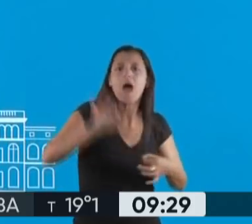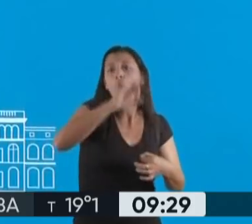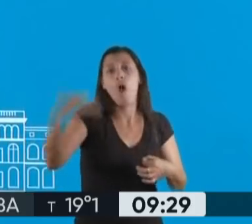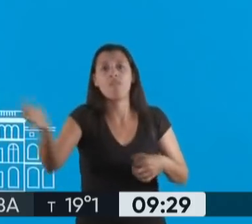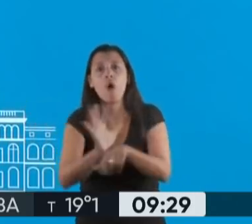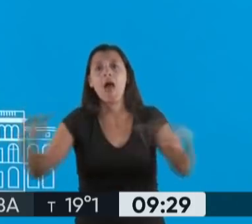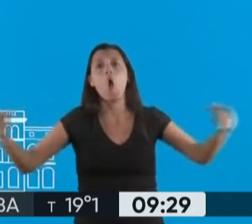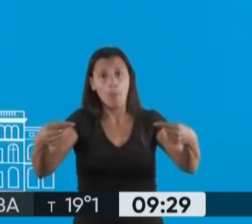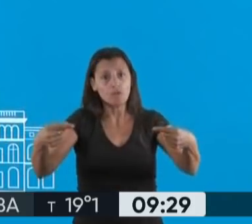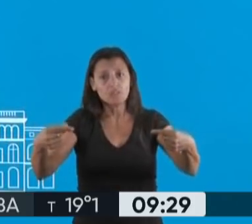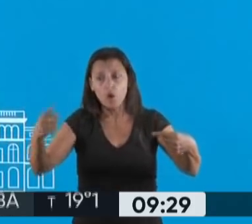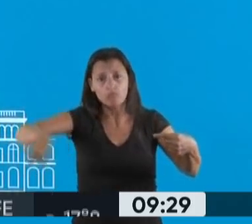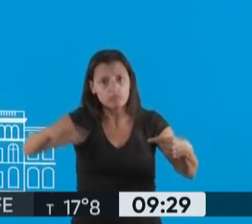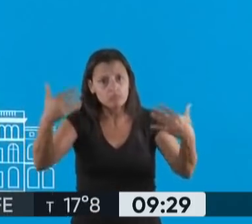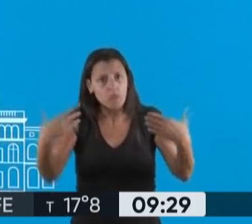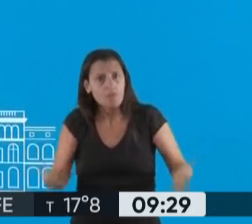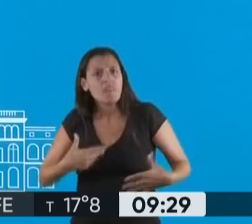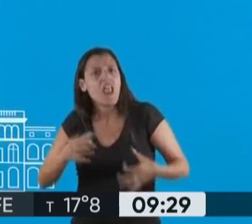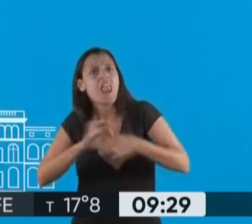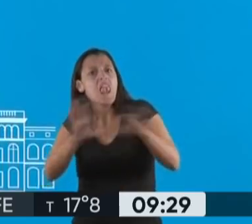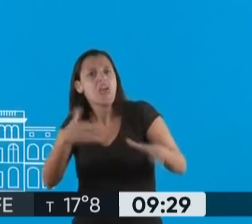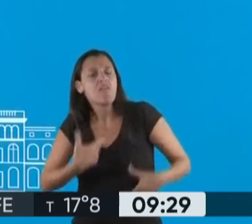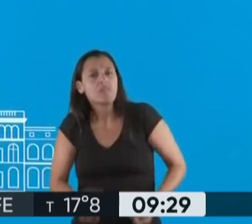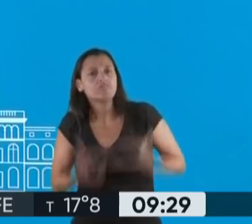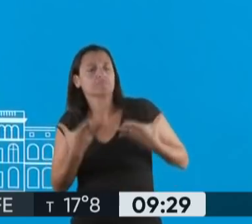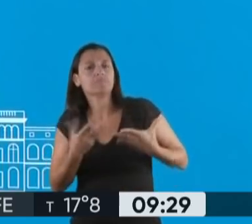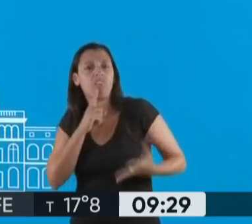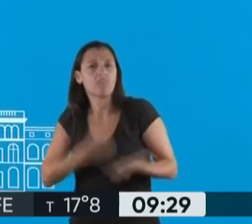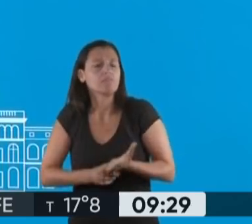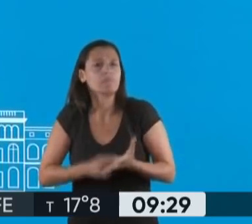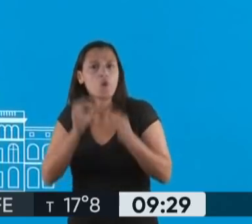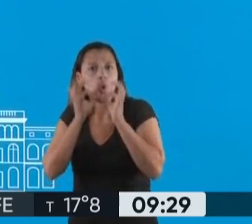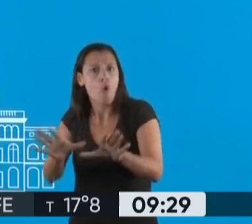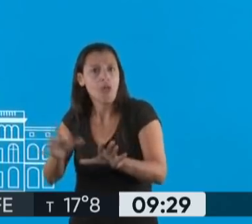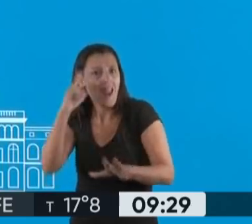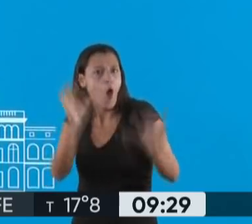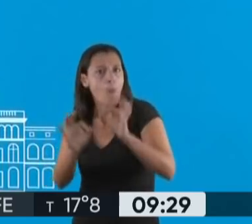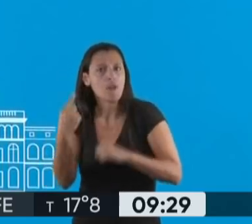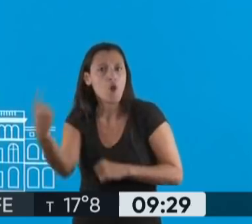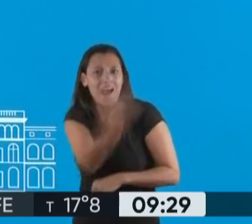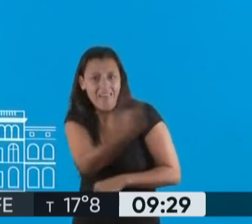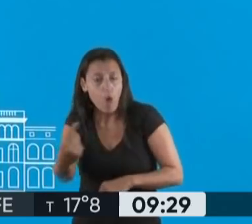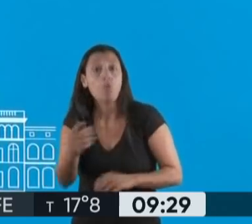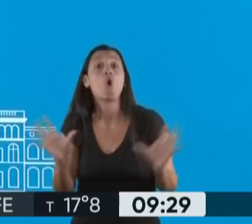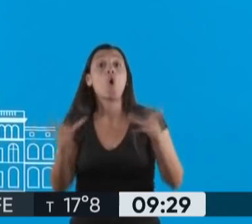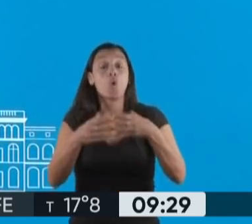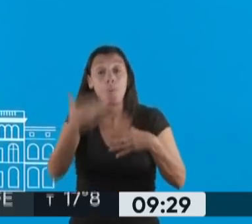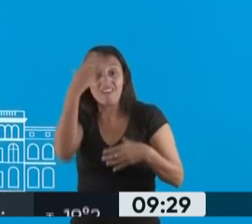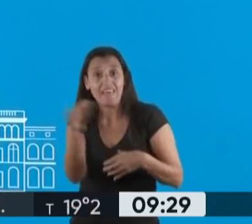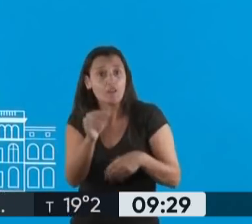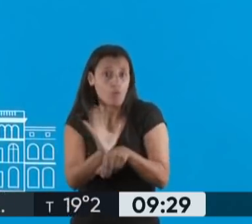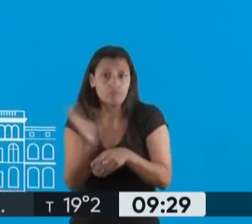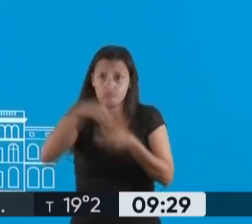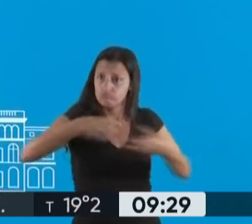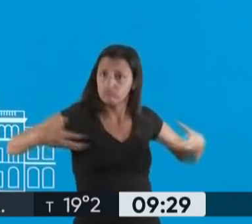gobierno se han manifestado de otra manera y van a expresar sus posiciones de la manera que lo consideren. El Frente de Todos es una coalición